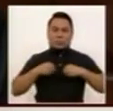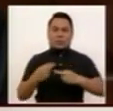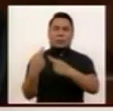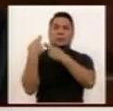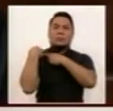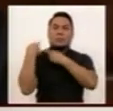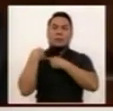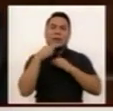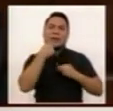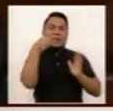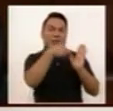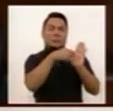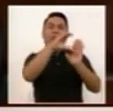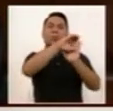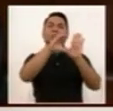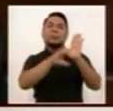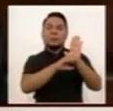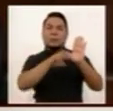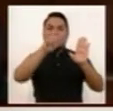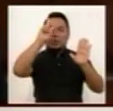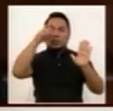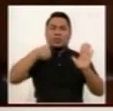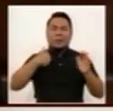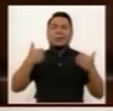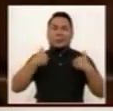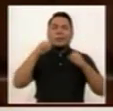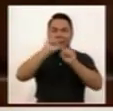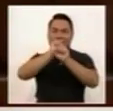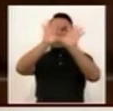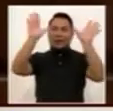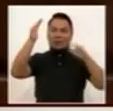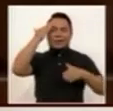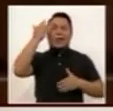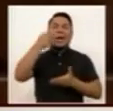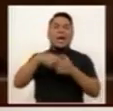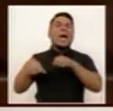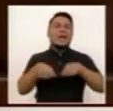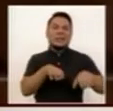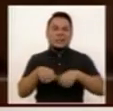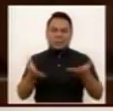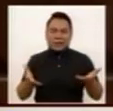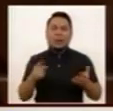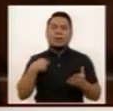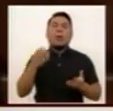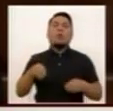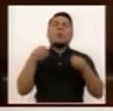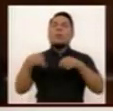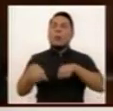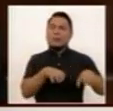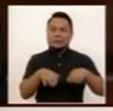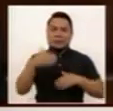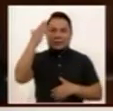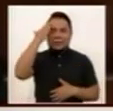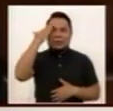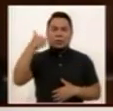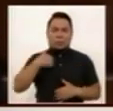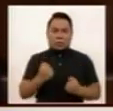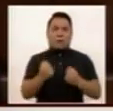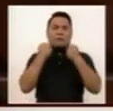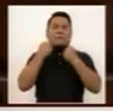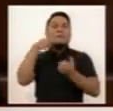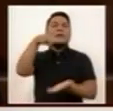nuestra Constitución Nacional. Tengo claro lo que hay que hacer y cómo hacerlo. Tengo la